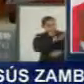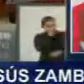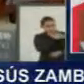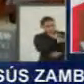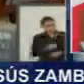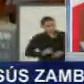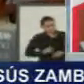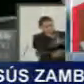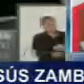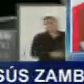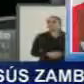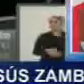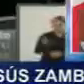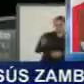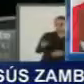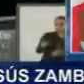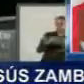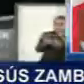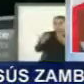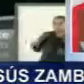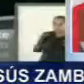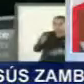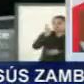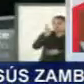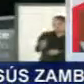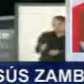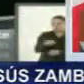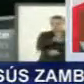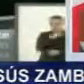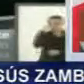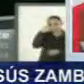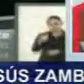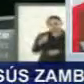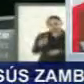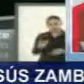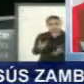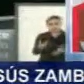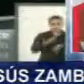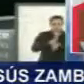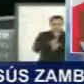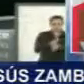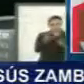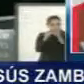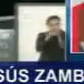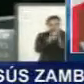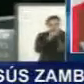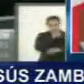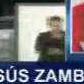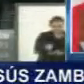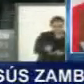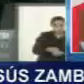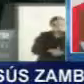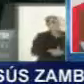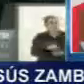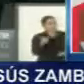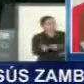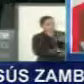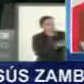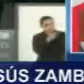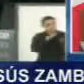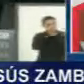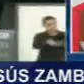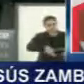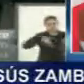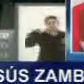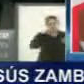por sus vínculos que tuvo allí con el Chapo Guzmán, pues puede ser que haya materia para que diga la sección